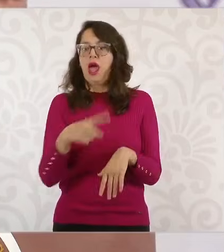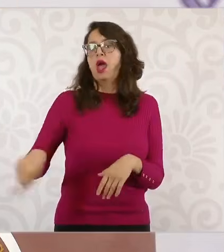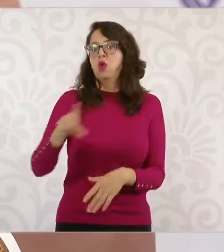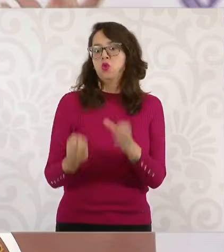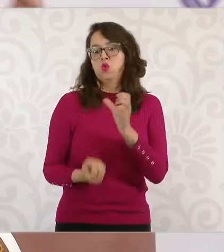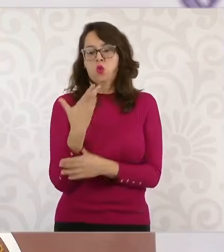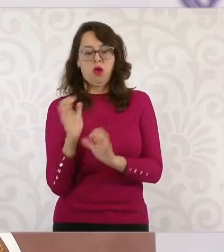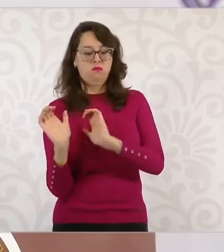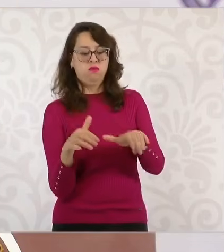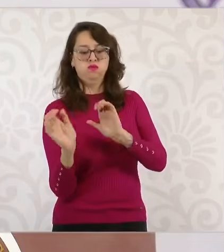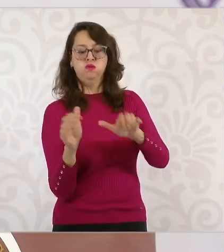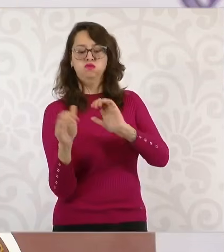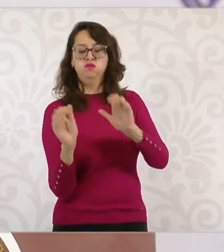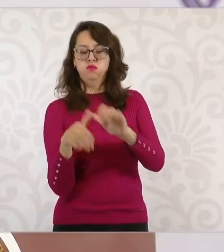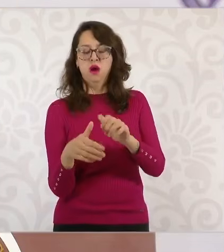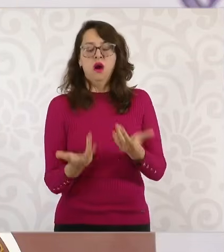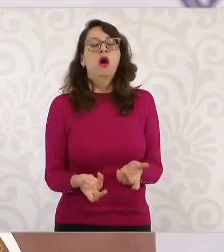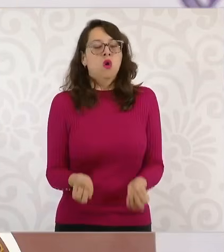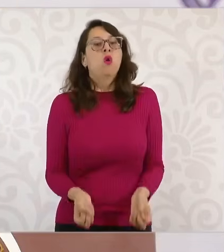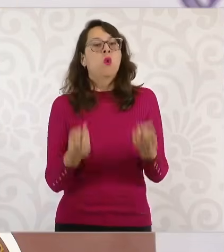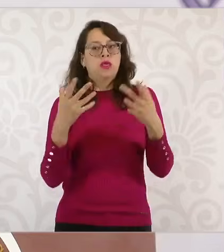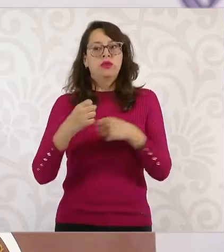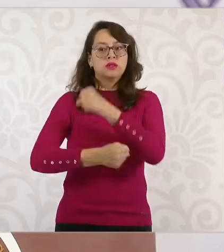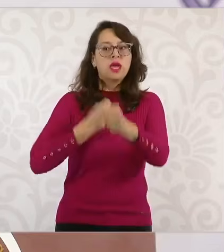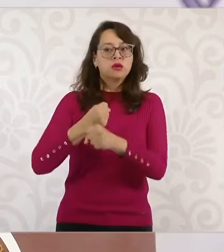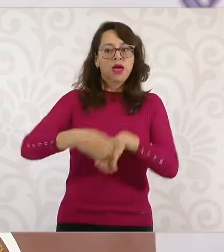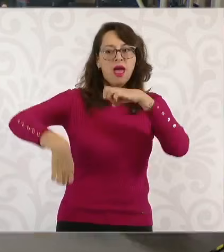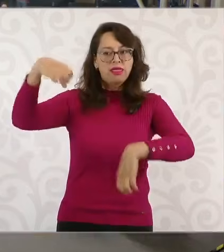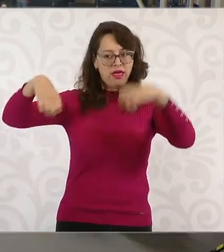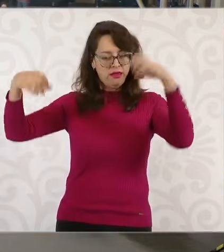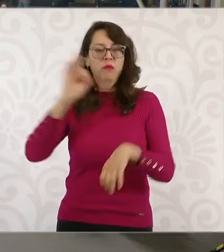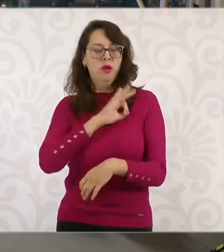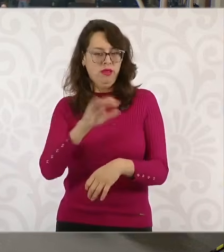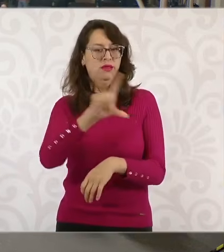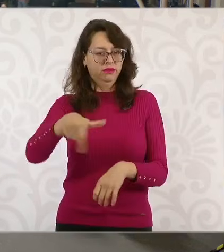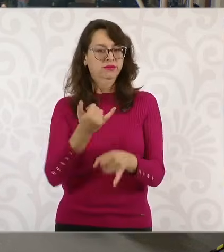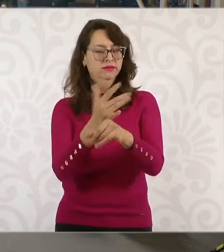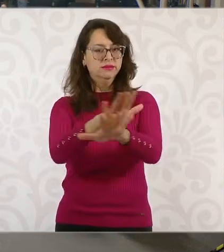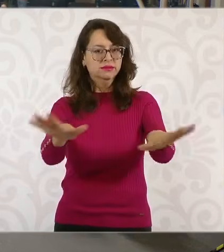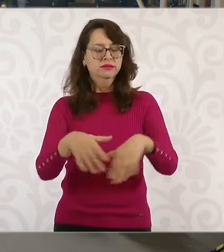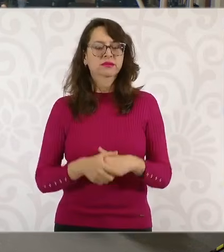puestos de trabajo que se crearon en el último mes. Muchísimas gracias.